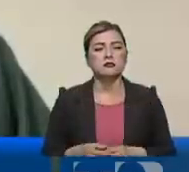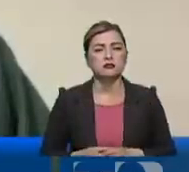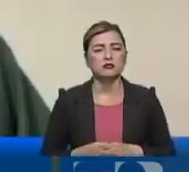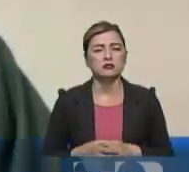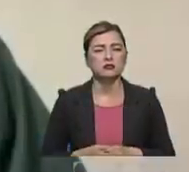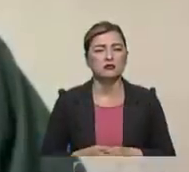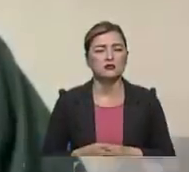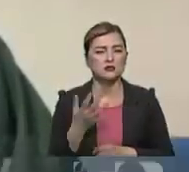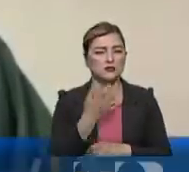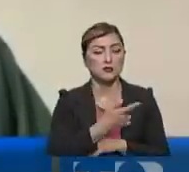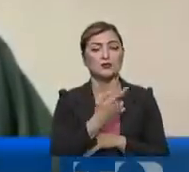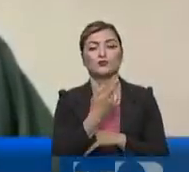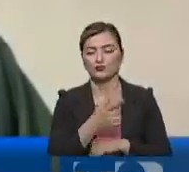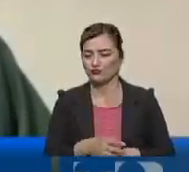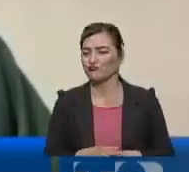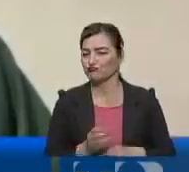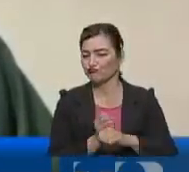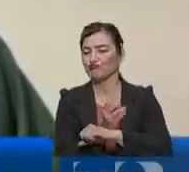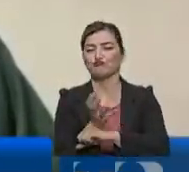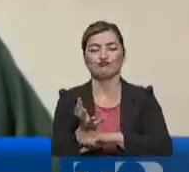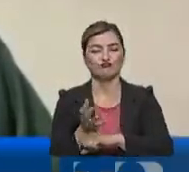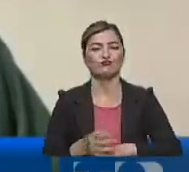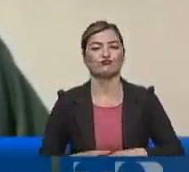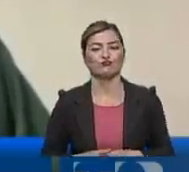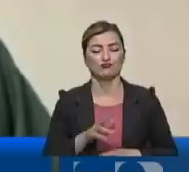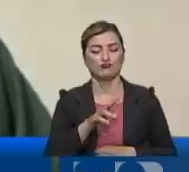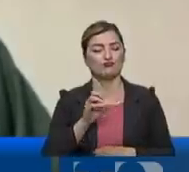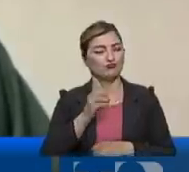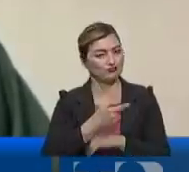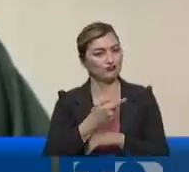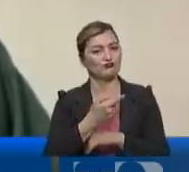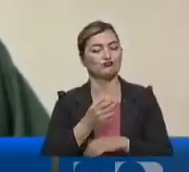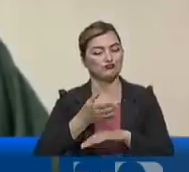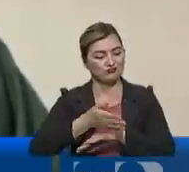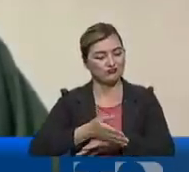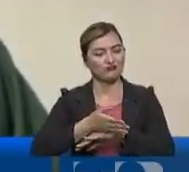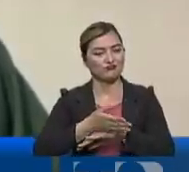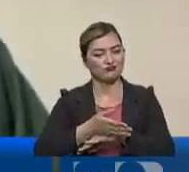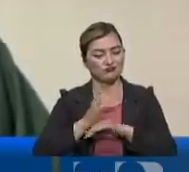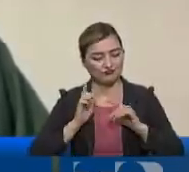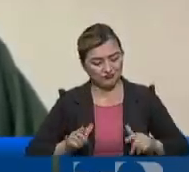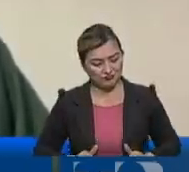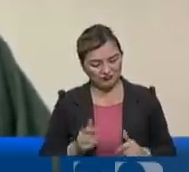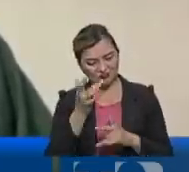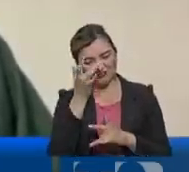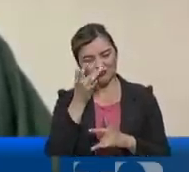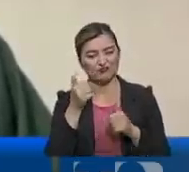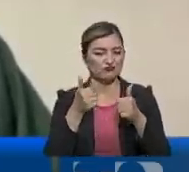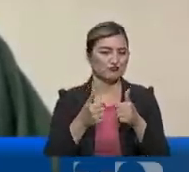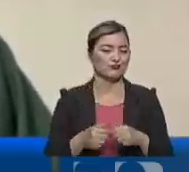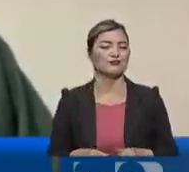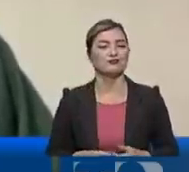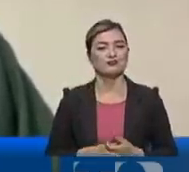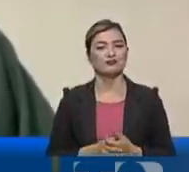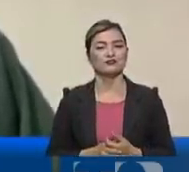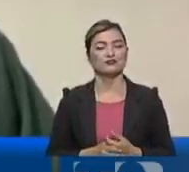esperar por lo menos 15 días. La recomendación ideal es 30 días después de haberse recuperado de una enfermedad